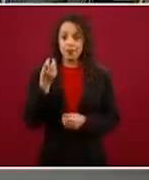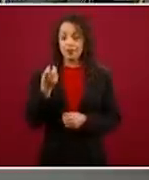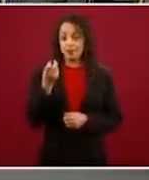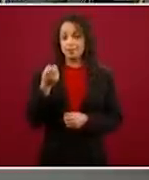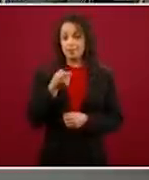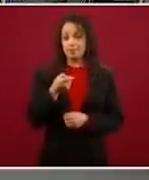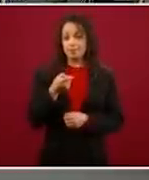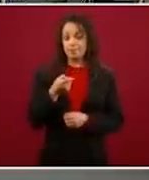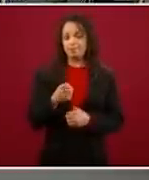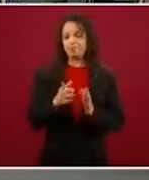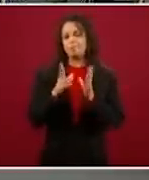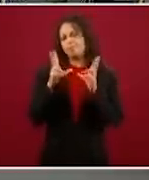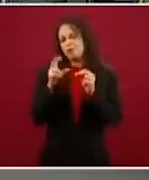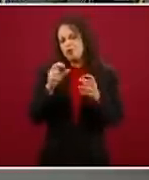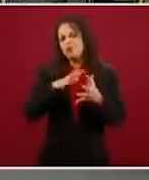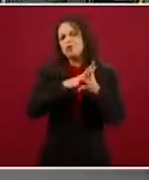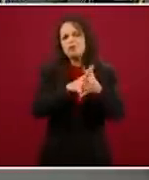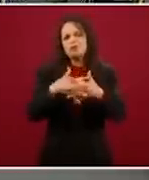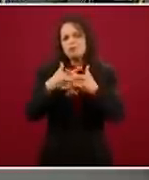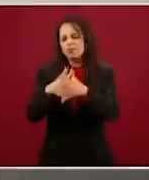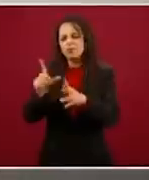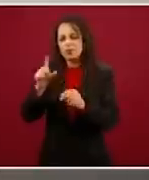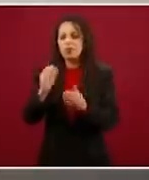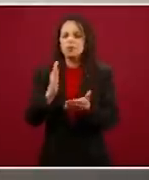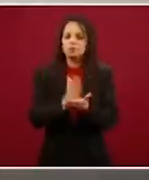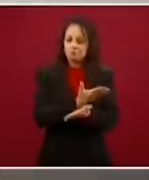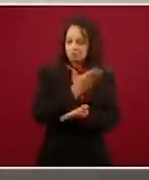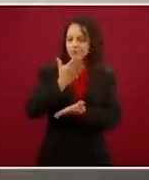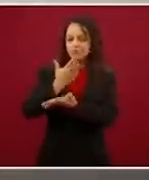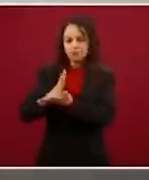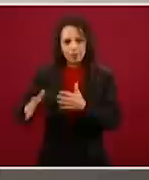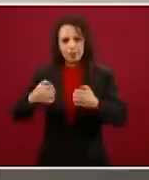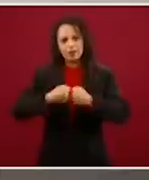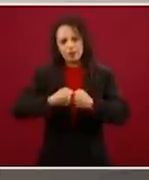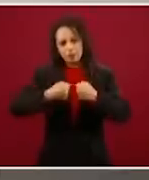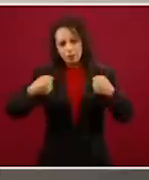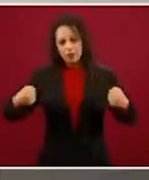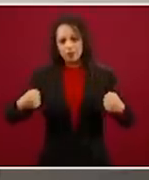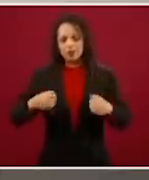no revolver, separar.